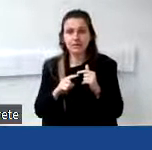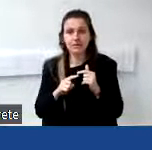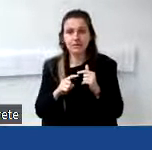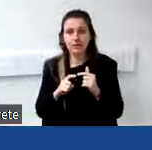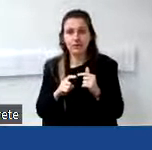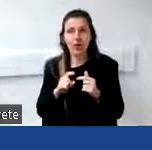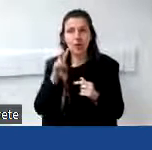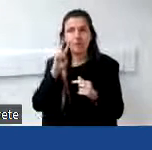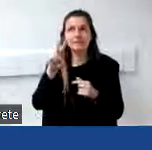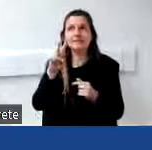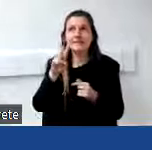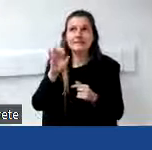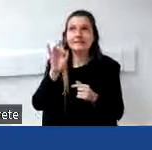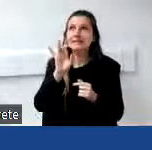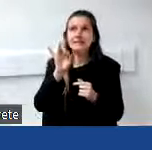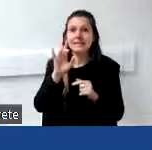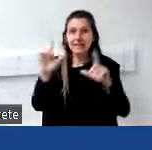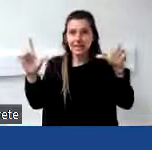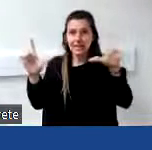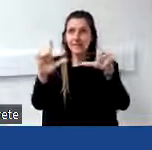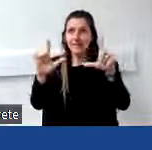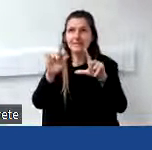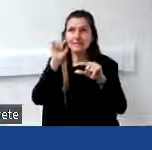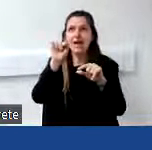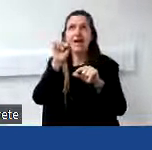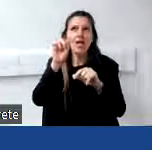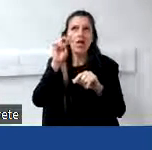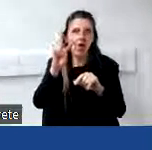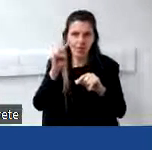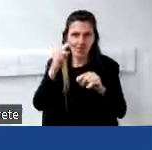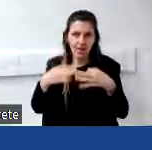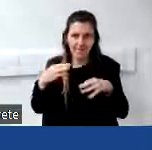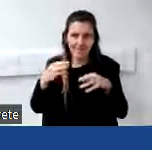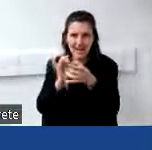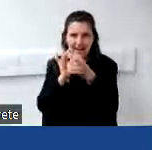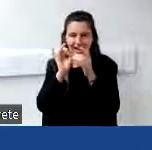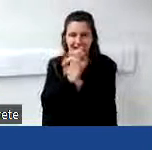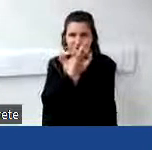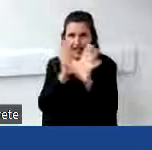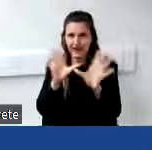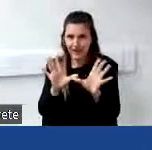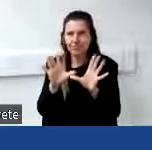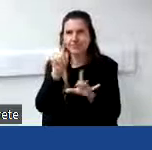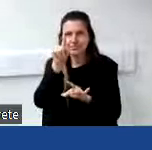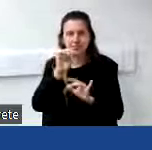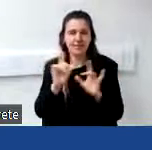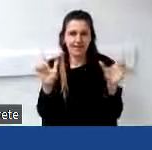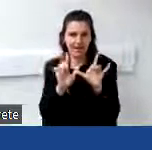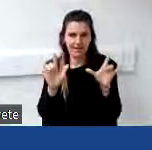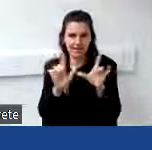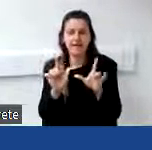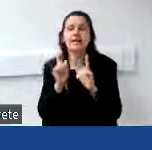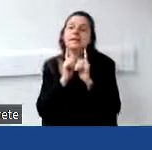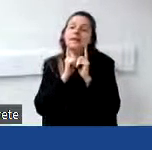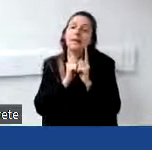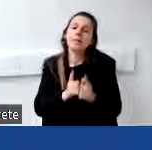¿tá? Eso es bien importante porque está dentro de lo que es la igualdad entre todos, ¿sí? Además de eso, podemos